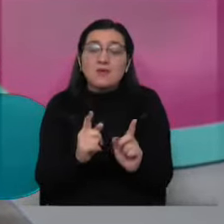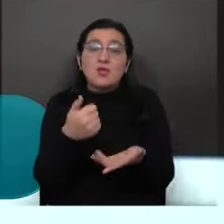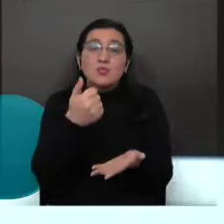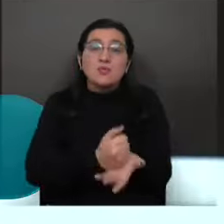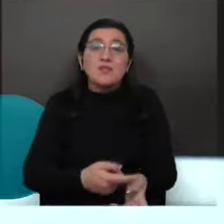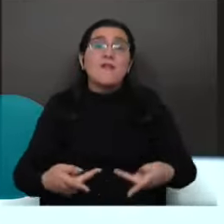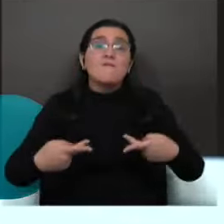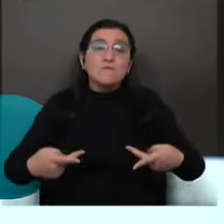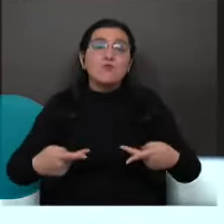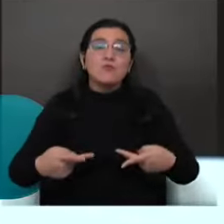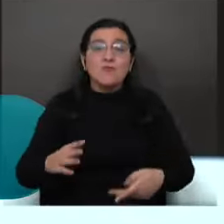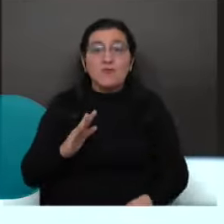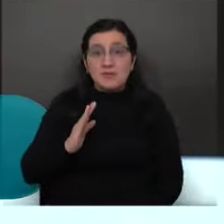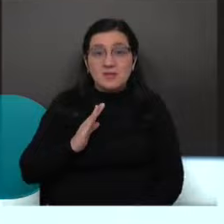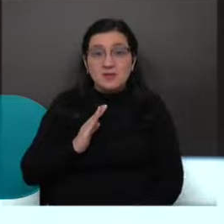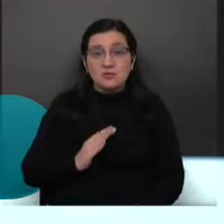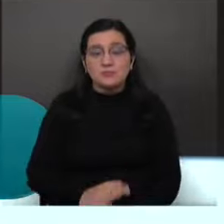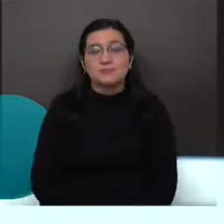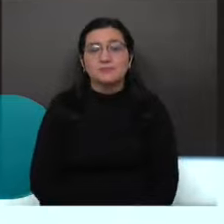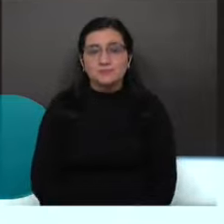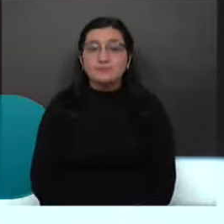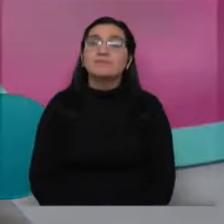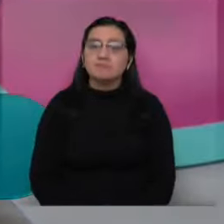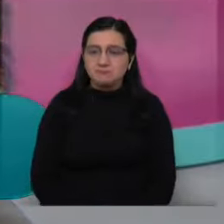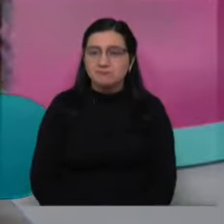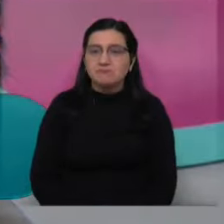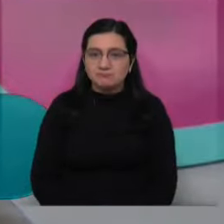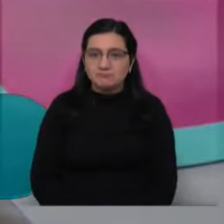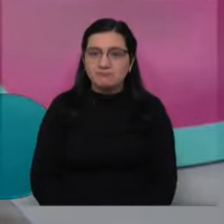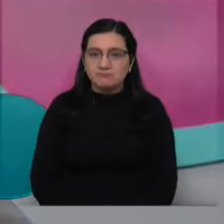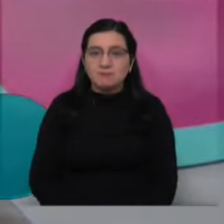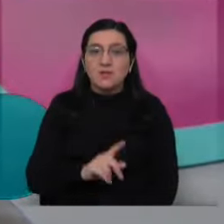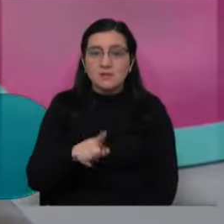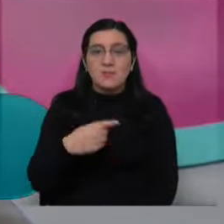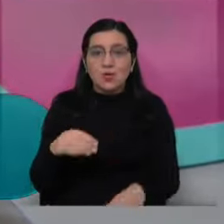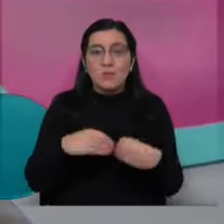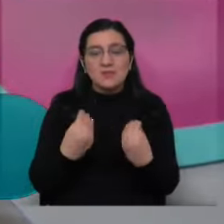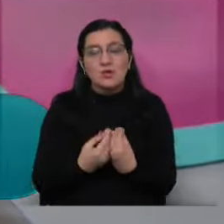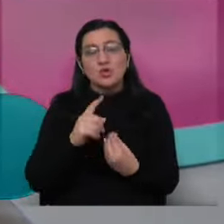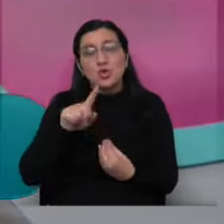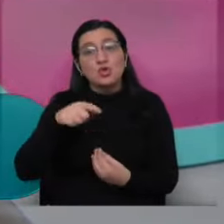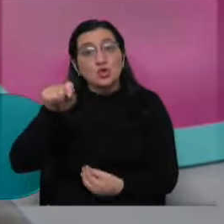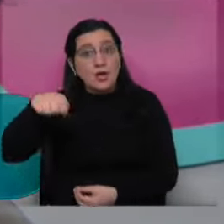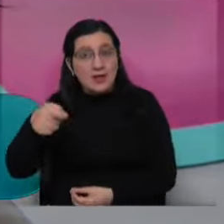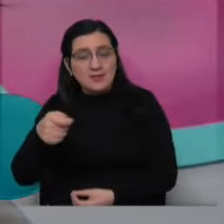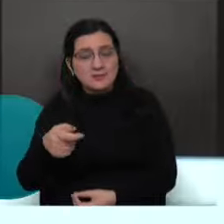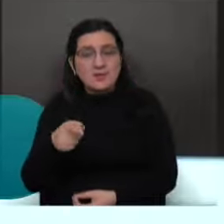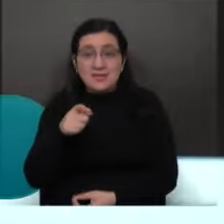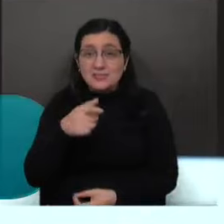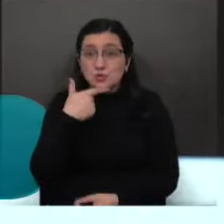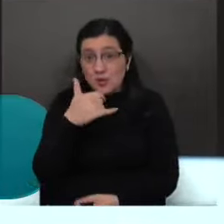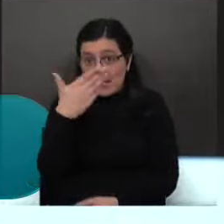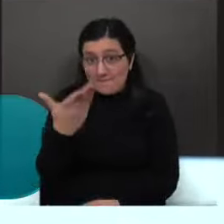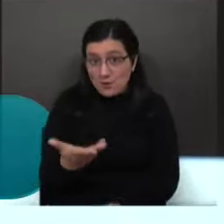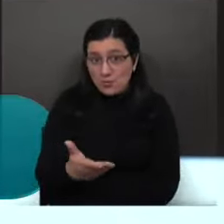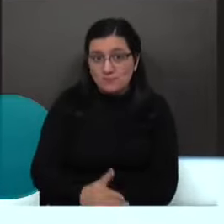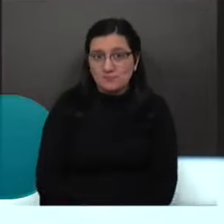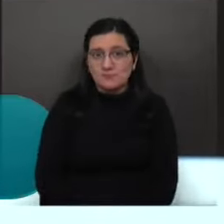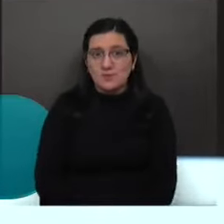también fue una en su momento una apuesta pionera del canal que después completaron otros canales pero ahí es un ejemplo